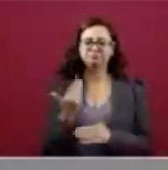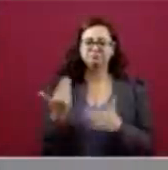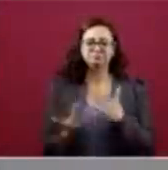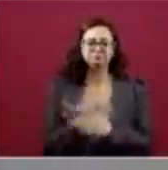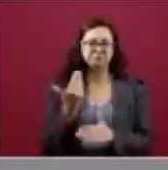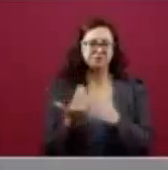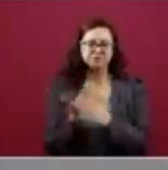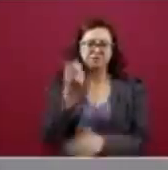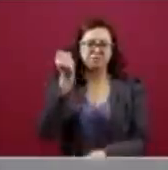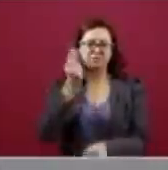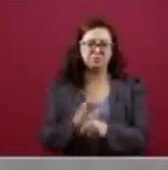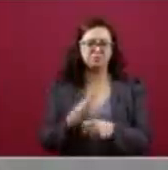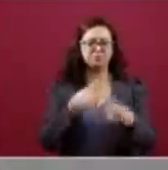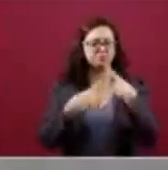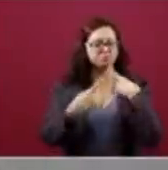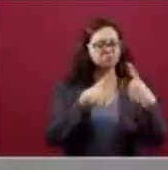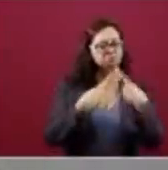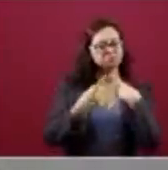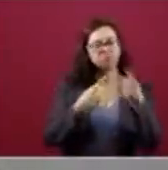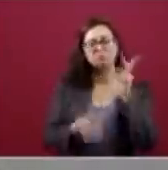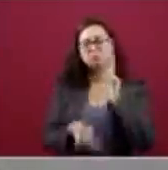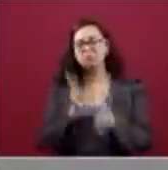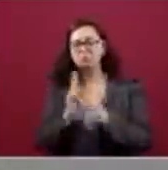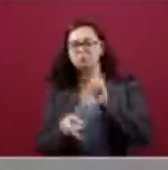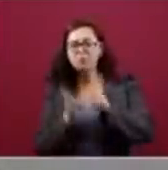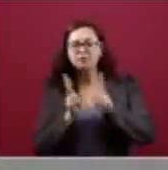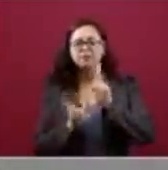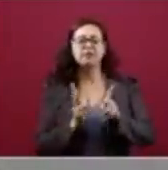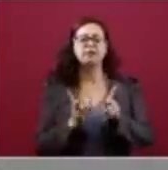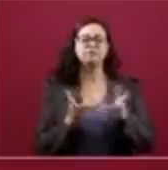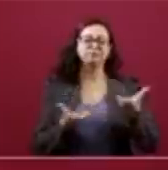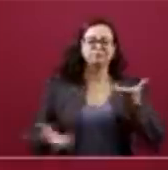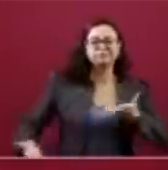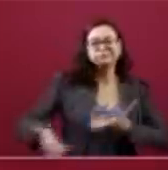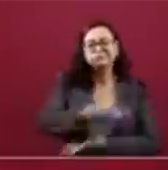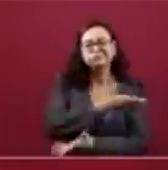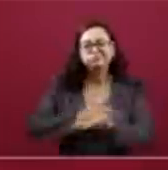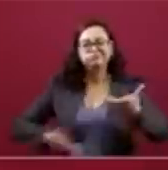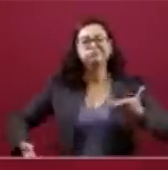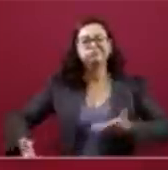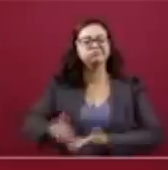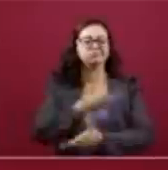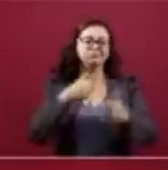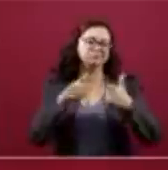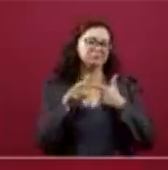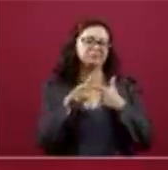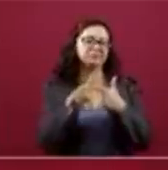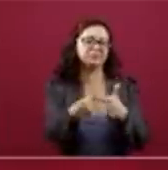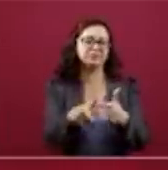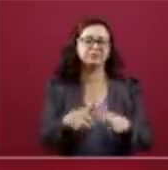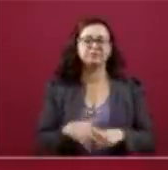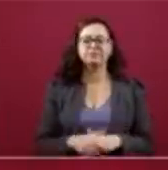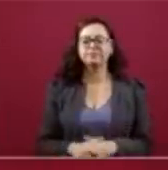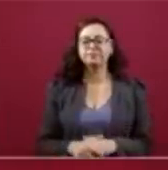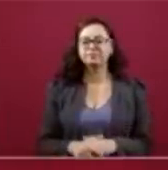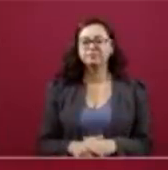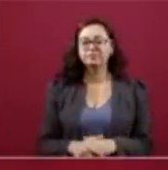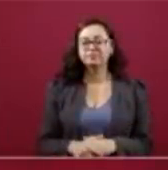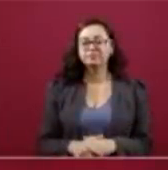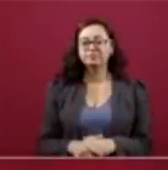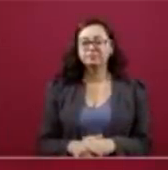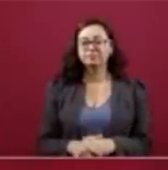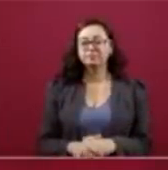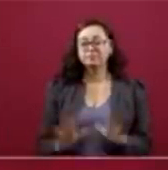conversaciones, con estas pláticas, con estos diálogos circulares. De modo que empezamos